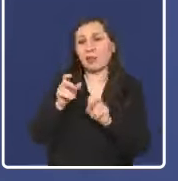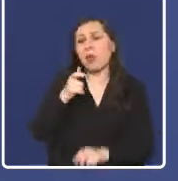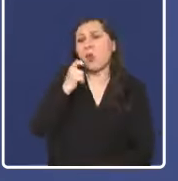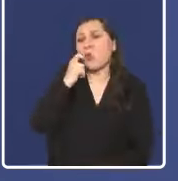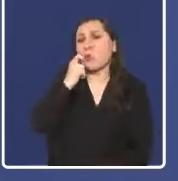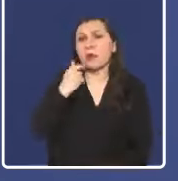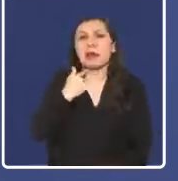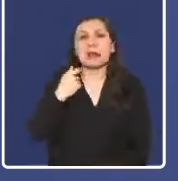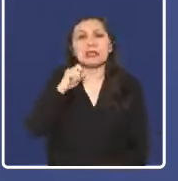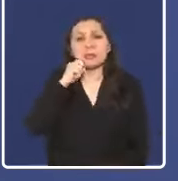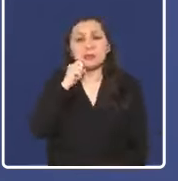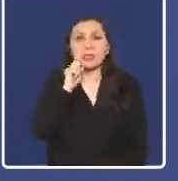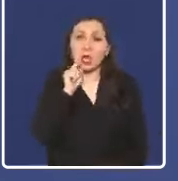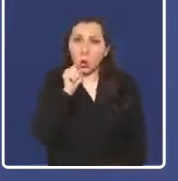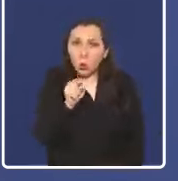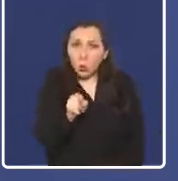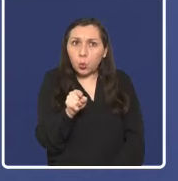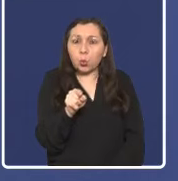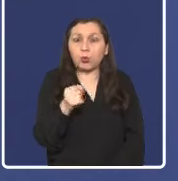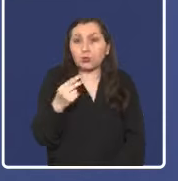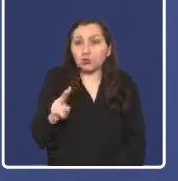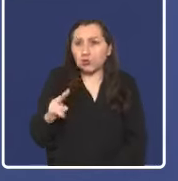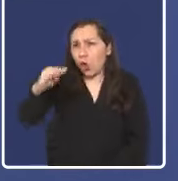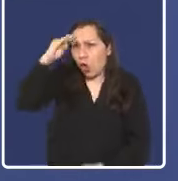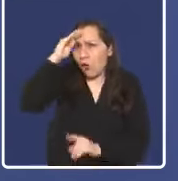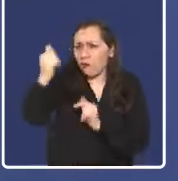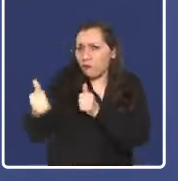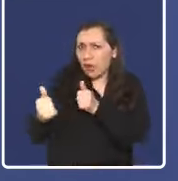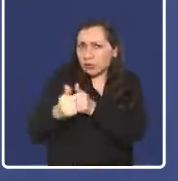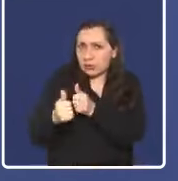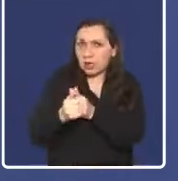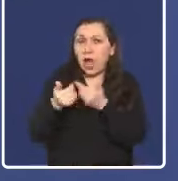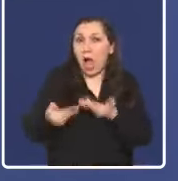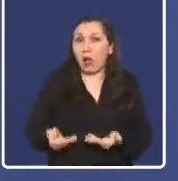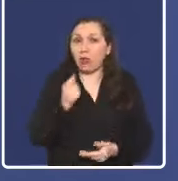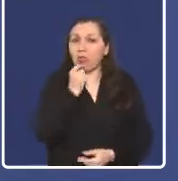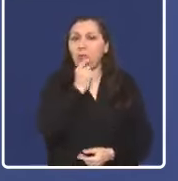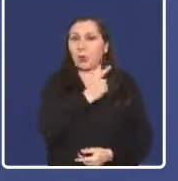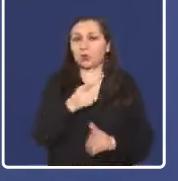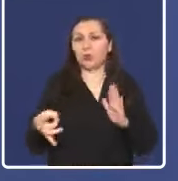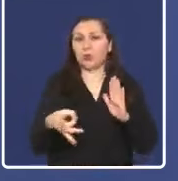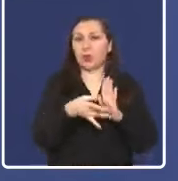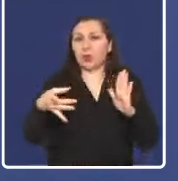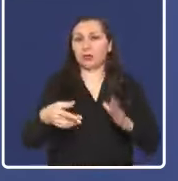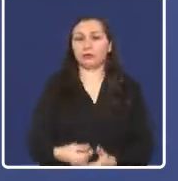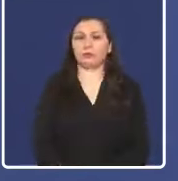¿Qué significa esto para usted, que uno de sus hombres más cercanos esté denunciado por este delito?